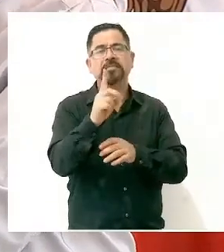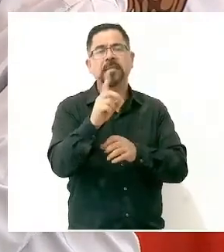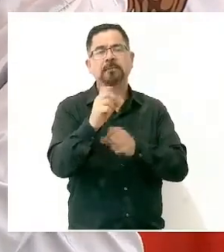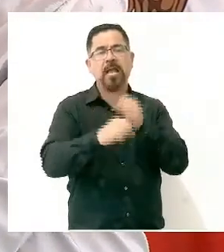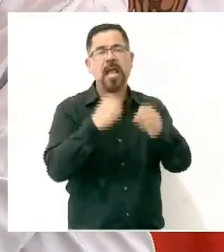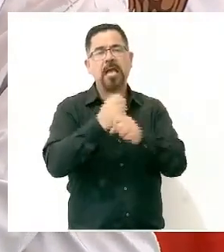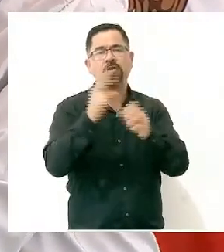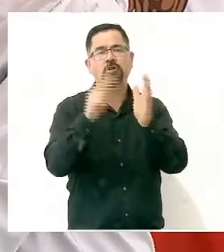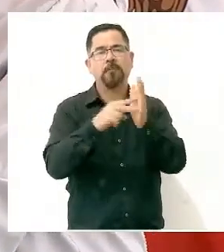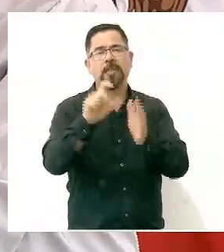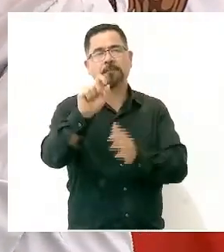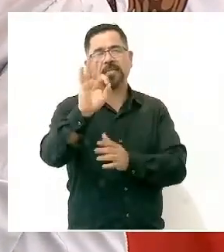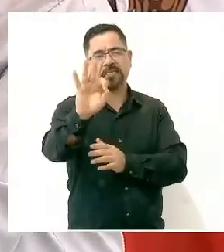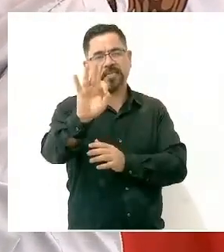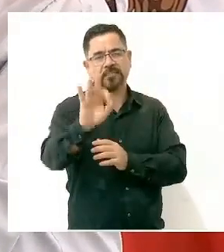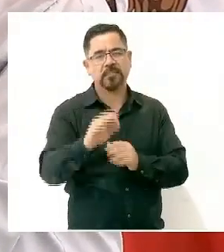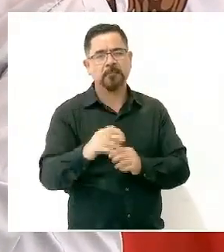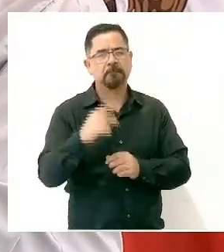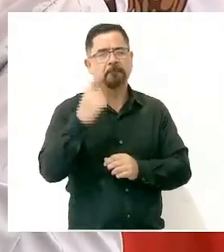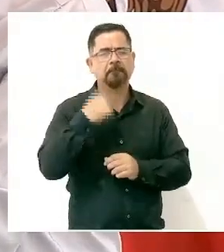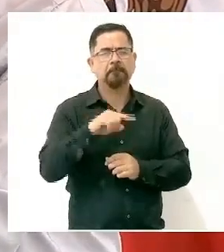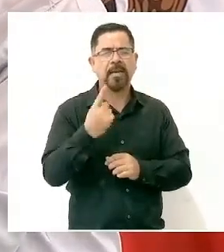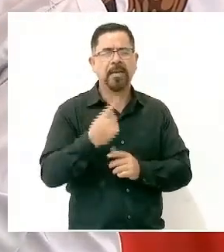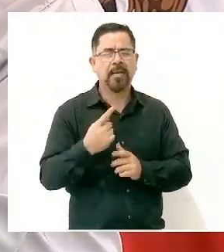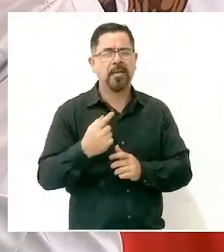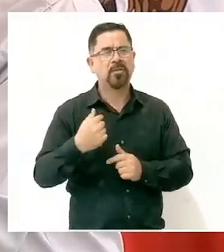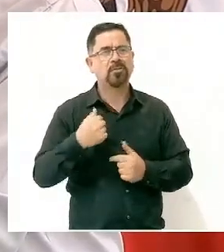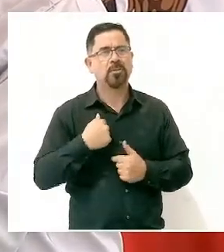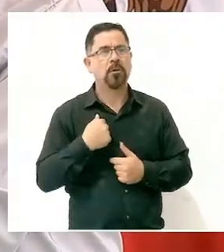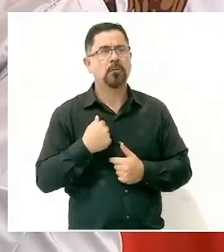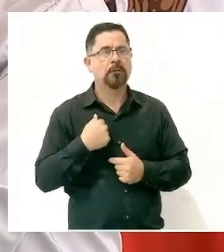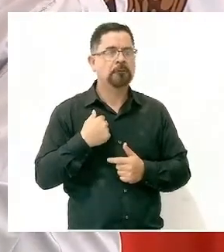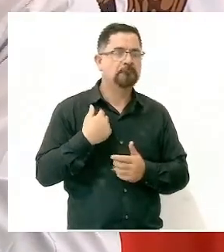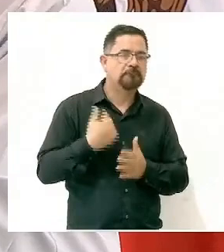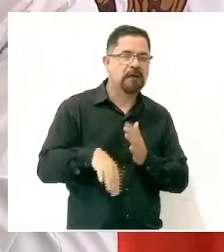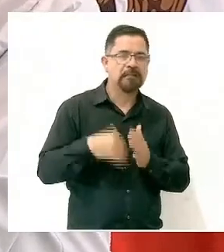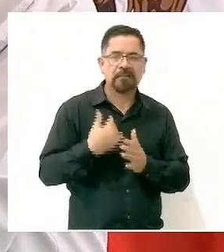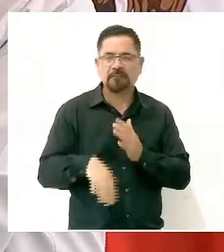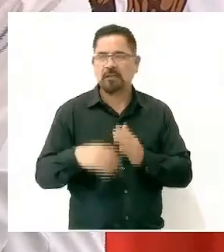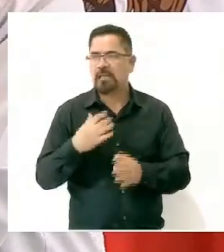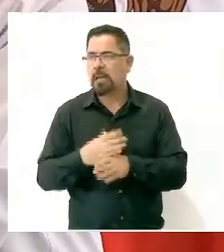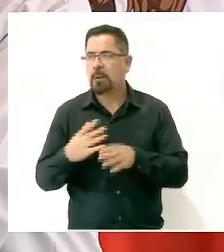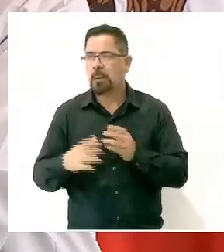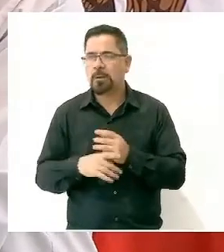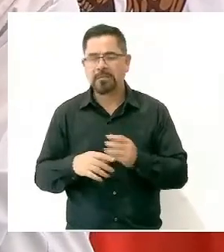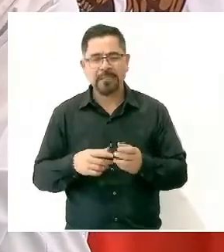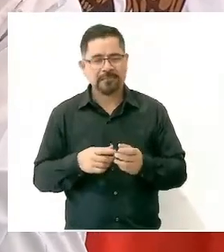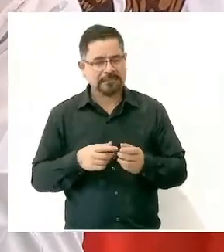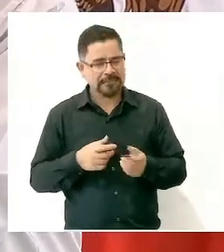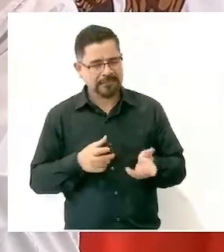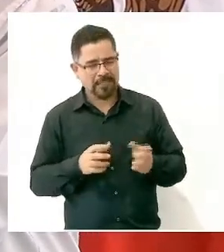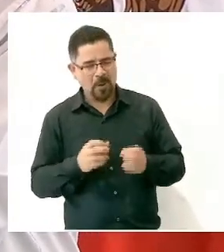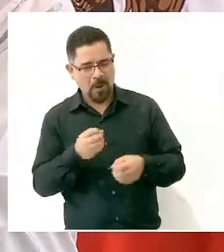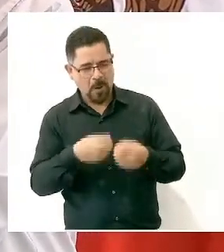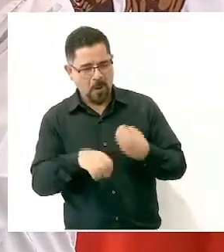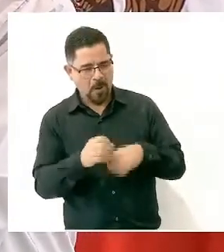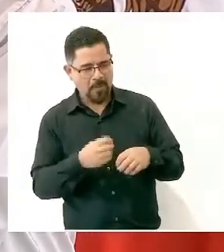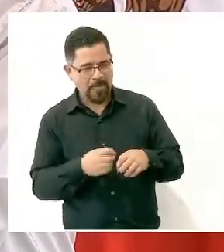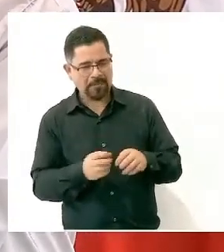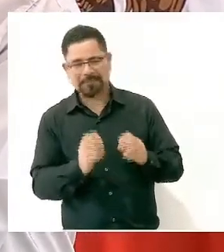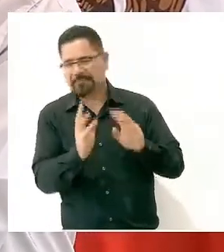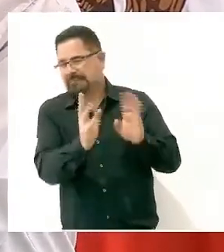no tener nada pendiente, no dejar ninguna obra sin